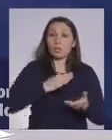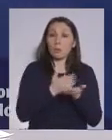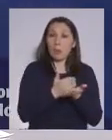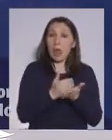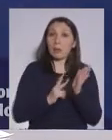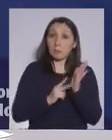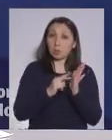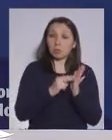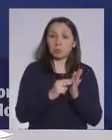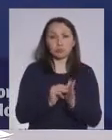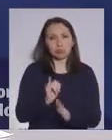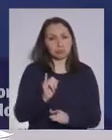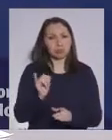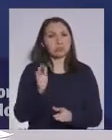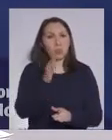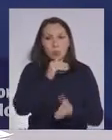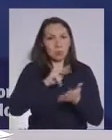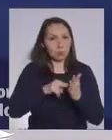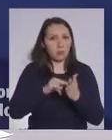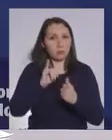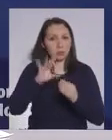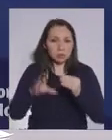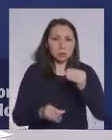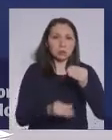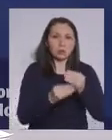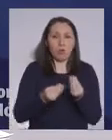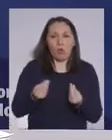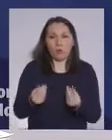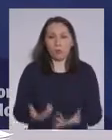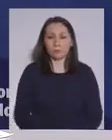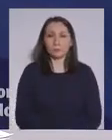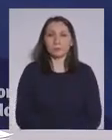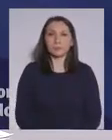paso a paso las tomaremos en cuenta obviamente